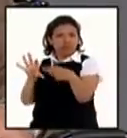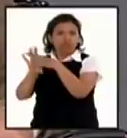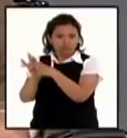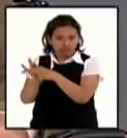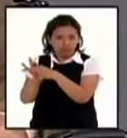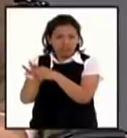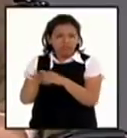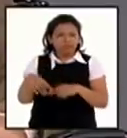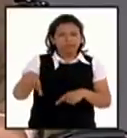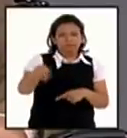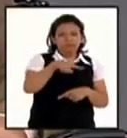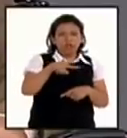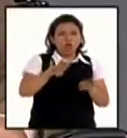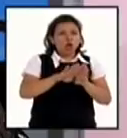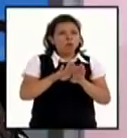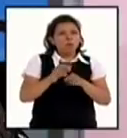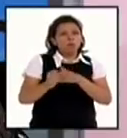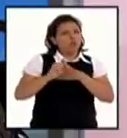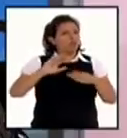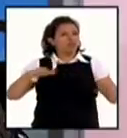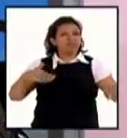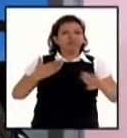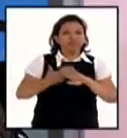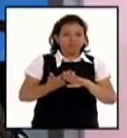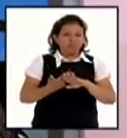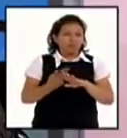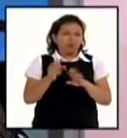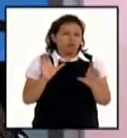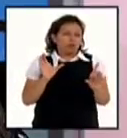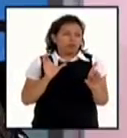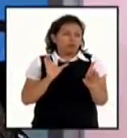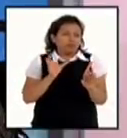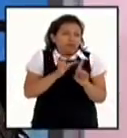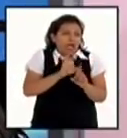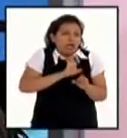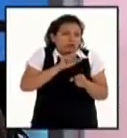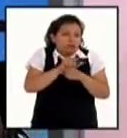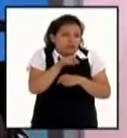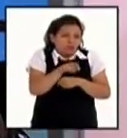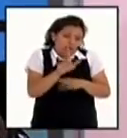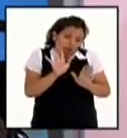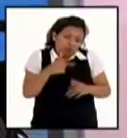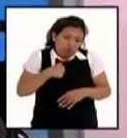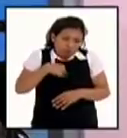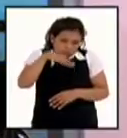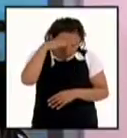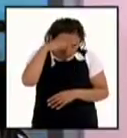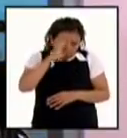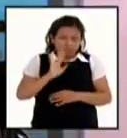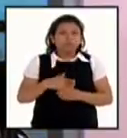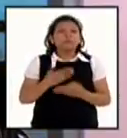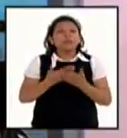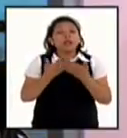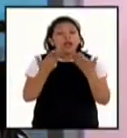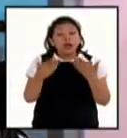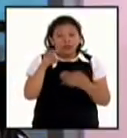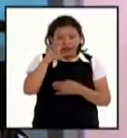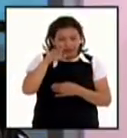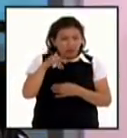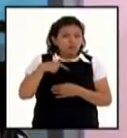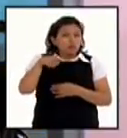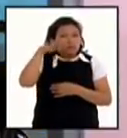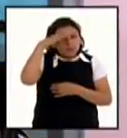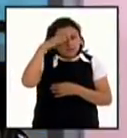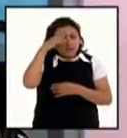juego de contrapoder, pero es un caso particular para mi gusto. Bueno, vamos ahora, Elio, si te parece, vamos a ver ahora la